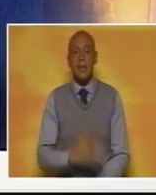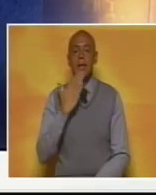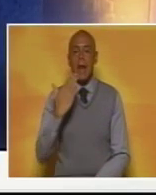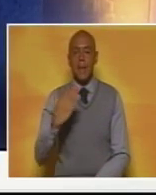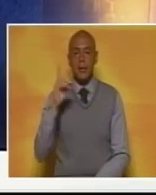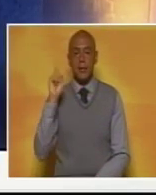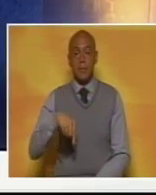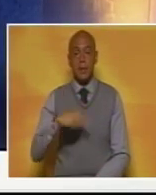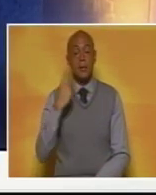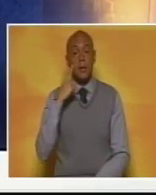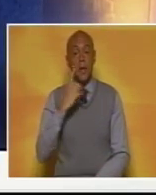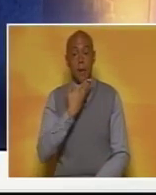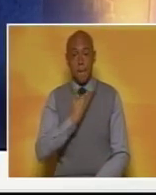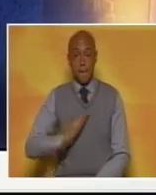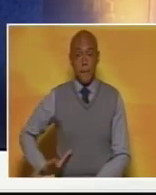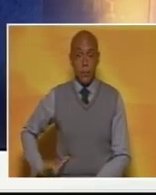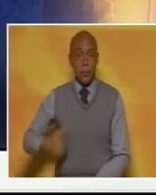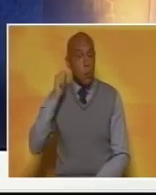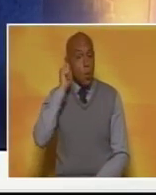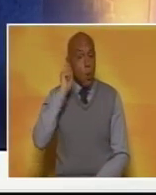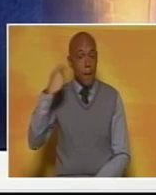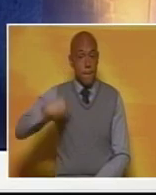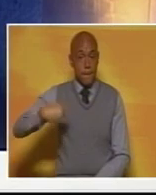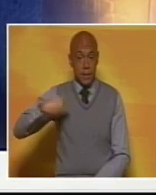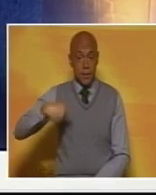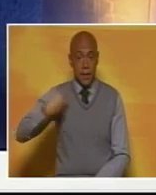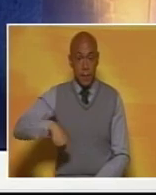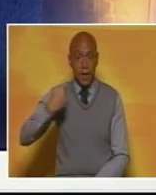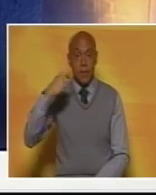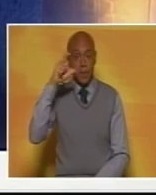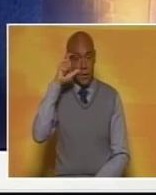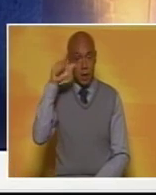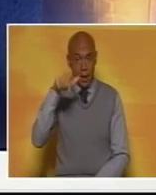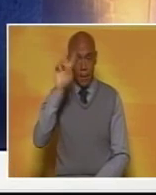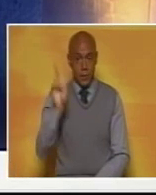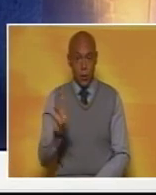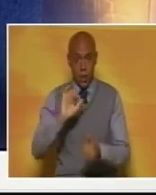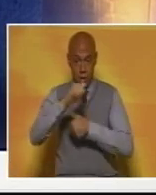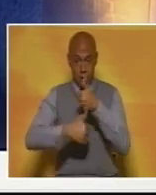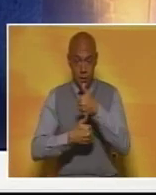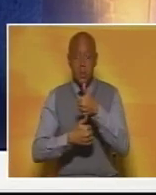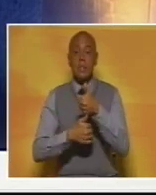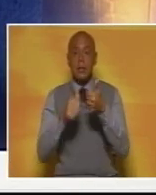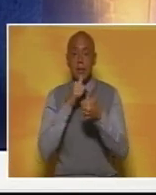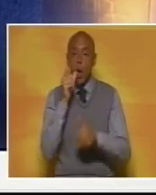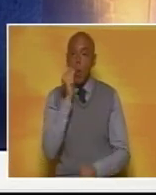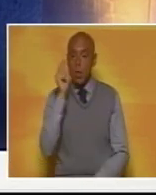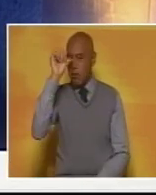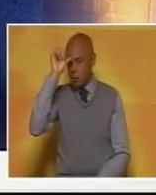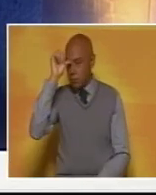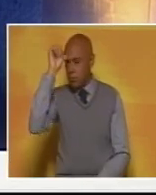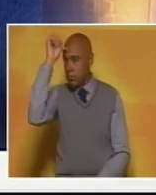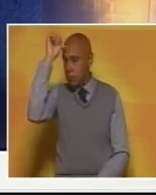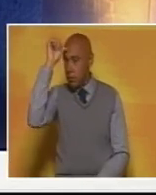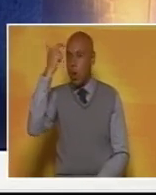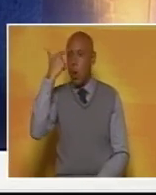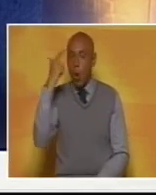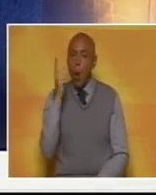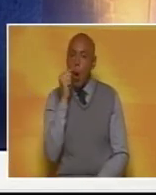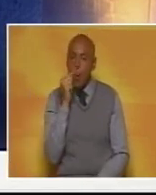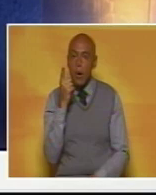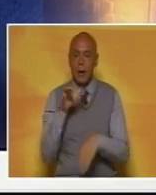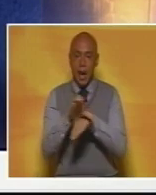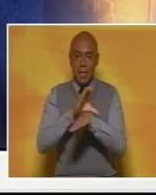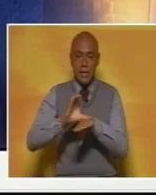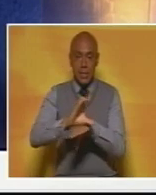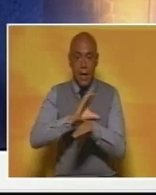Gracias, Manuel. La vicepresidenta de la República, Delcy Rodríguez, sostuvo una reunión con el canciller de India, Subrahmatam Jaishankar, como parte de la